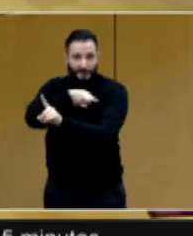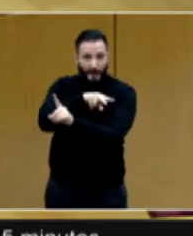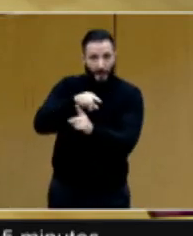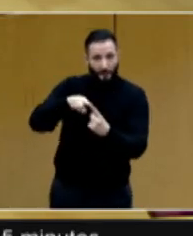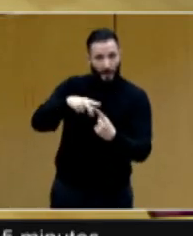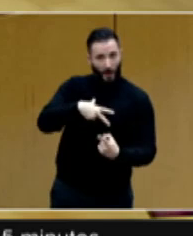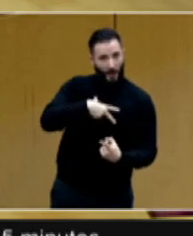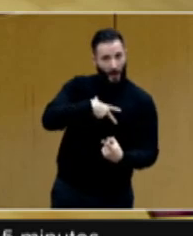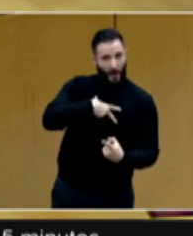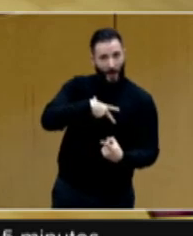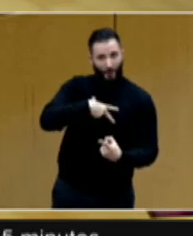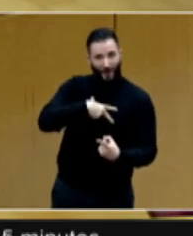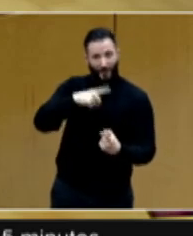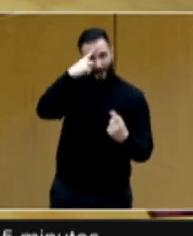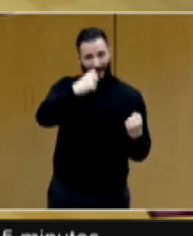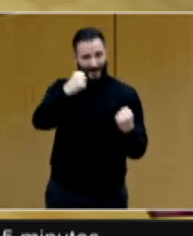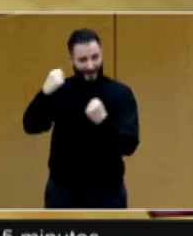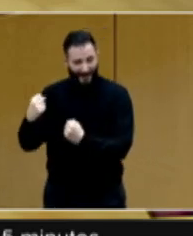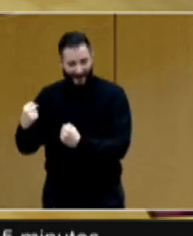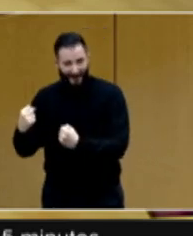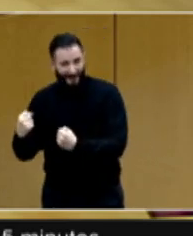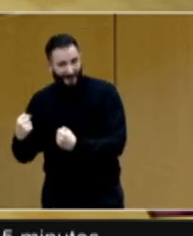como representante de las entidades